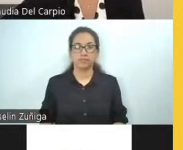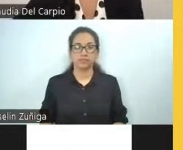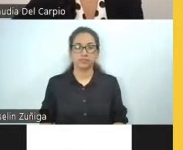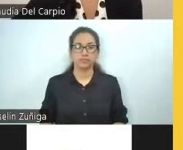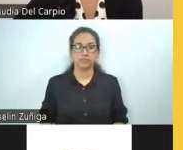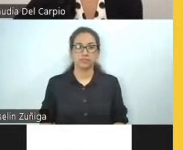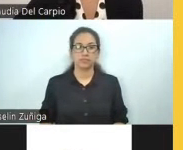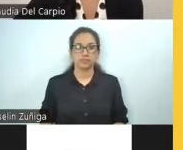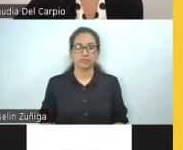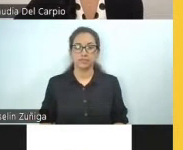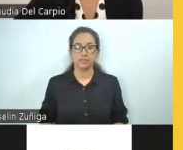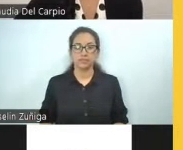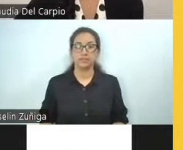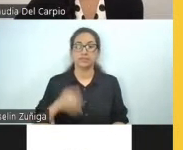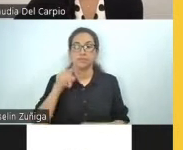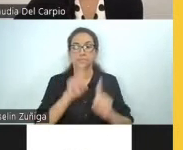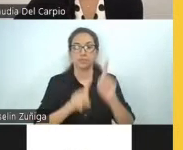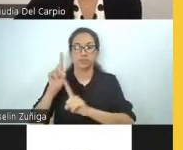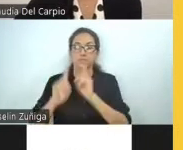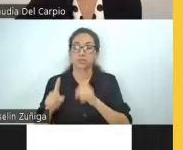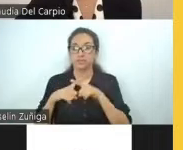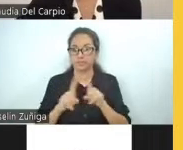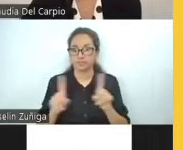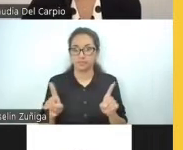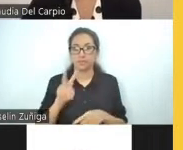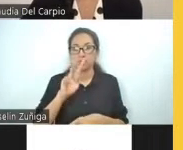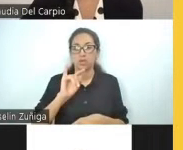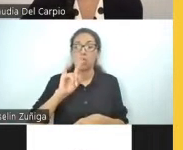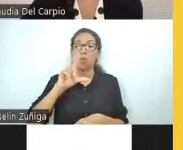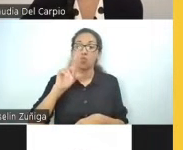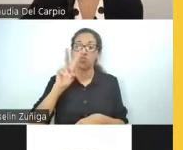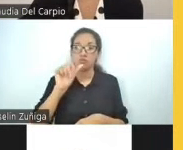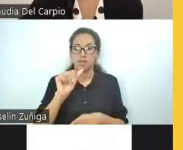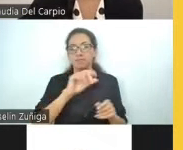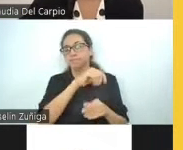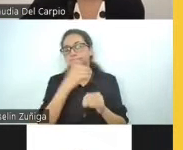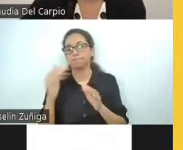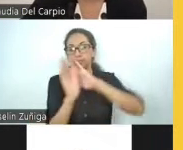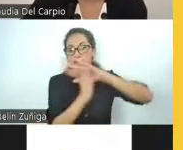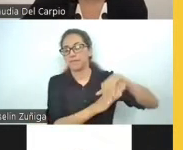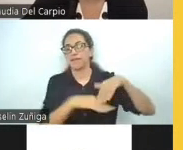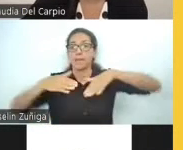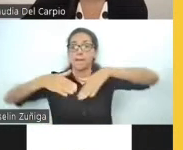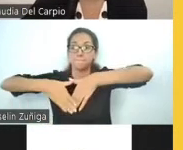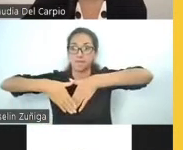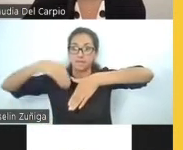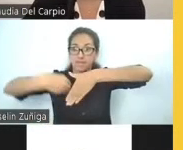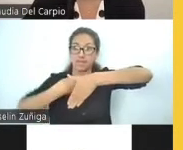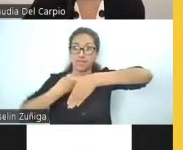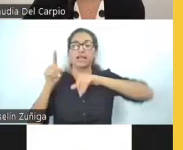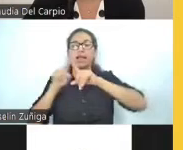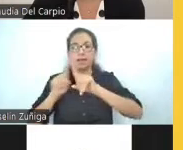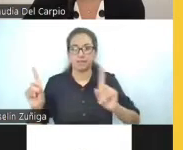Así que bueno, acá hay algunas diferencias, bueno, entre la vulva y la vagina. Las estructuras de la vulva, que son